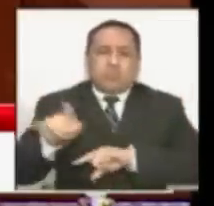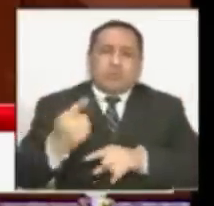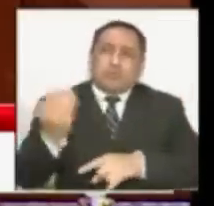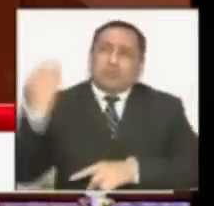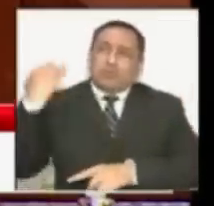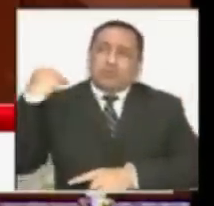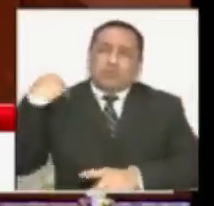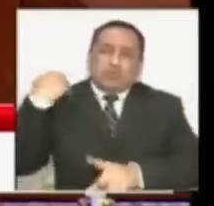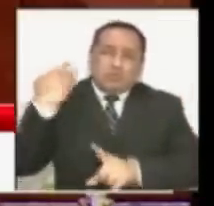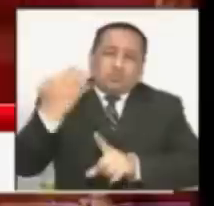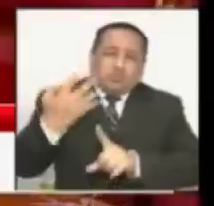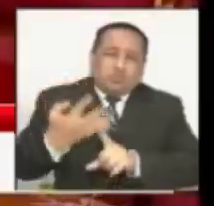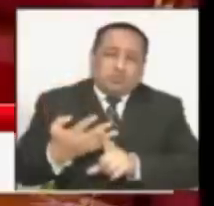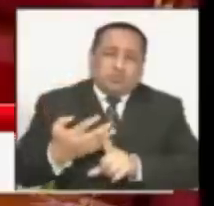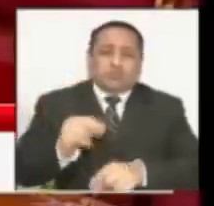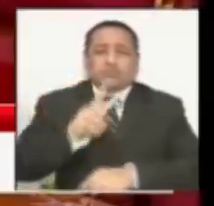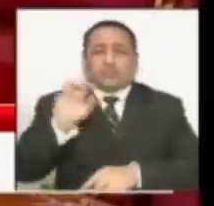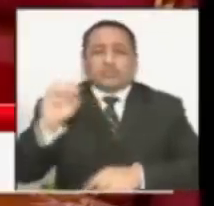durante 200 años.